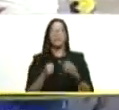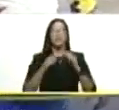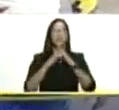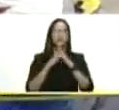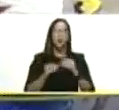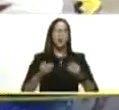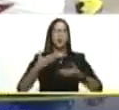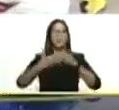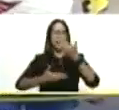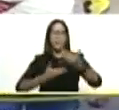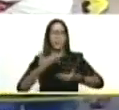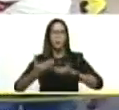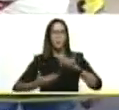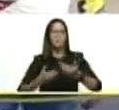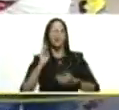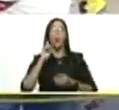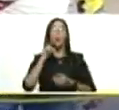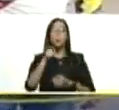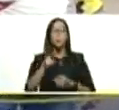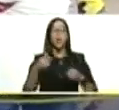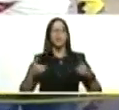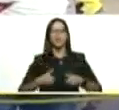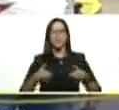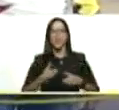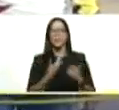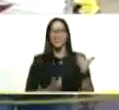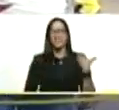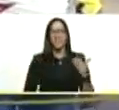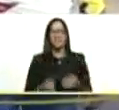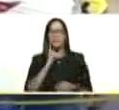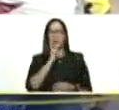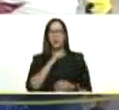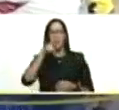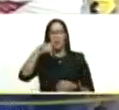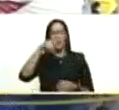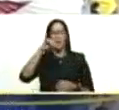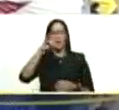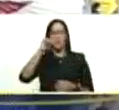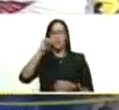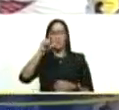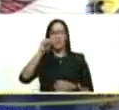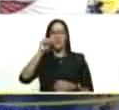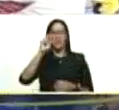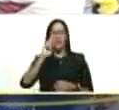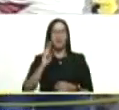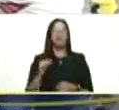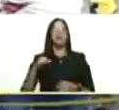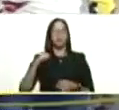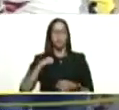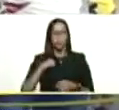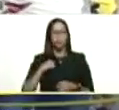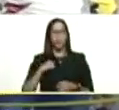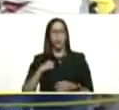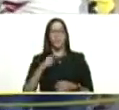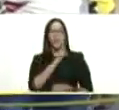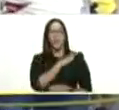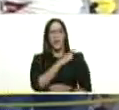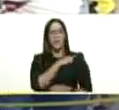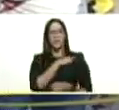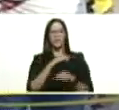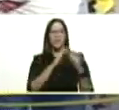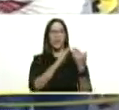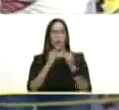este proceso, usted ha resistido, presidente. Mi nombre es Pilar Rojas y soy jefe de la